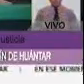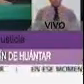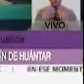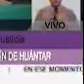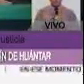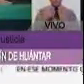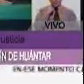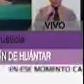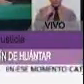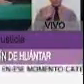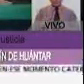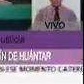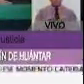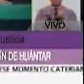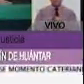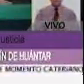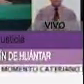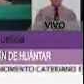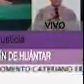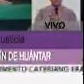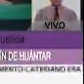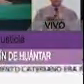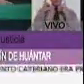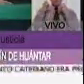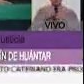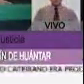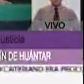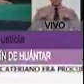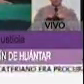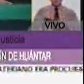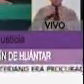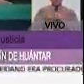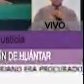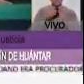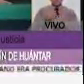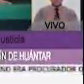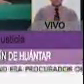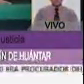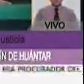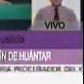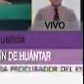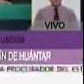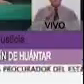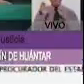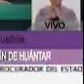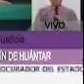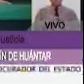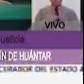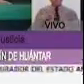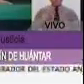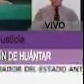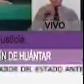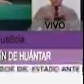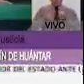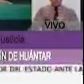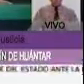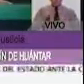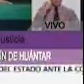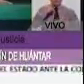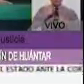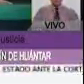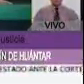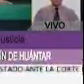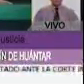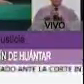y rigurosa de tratar un tema de tal trascendencia. El ministro de Justicia y Derechos Humanos,